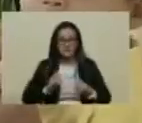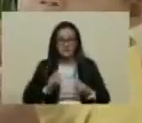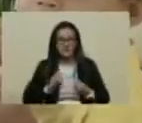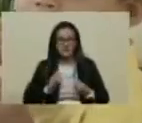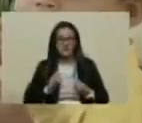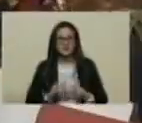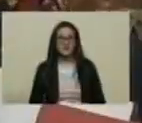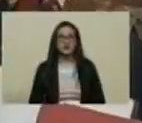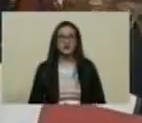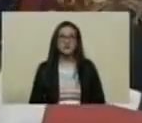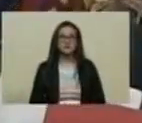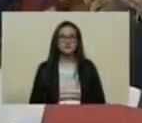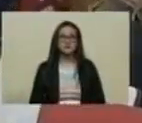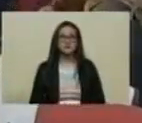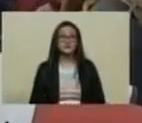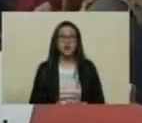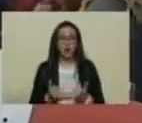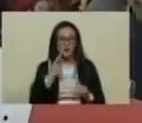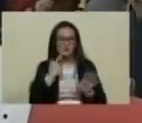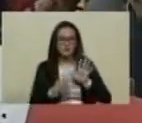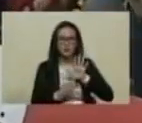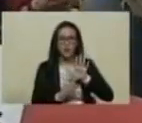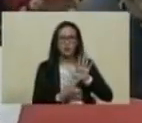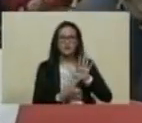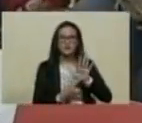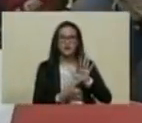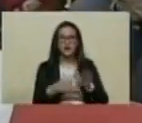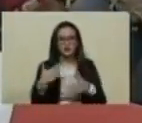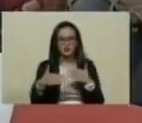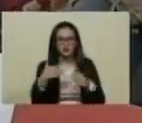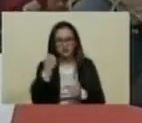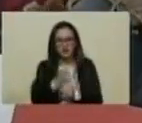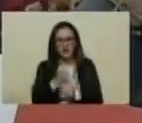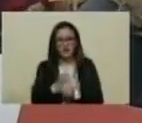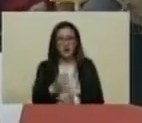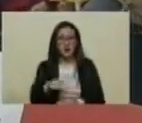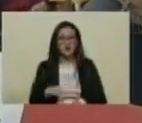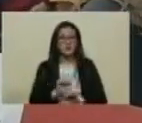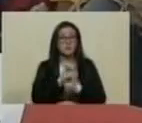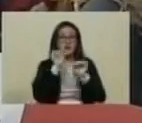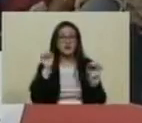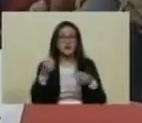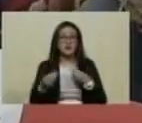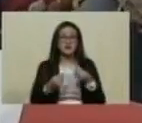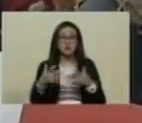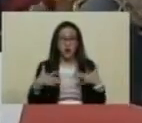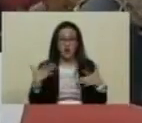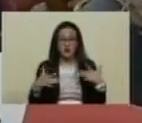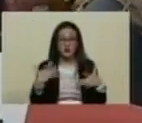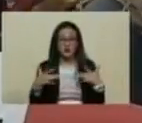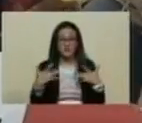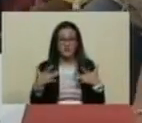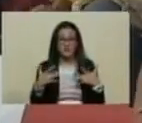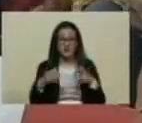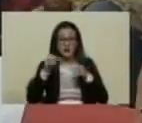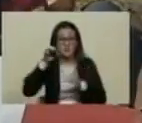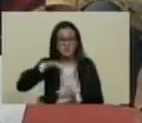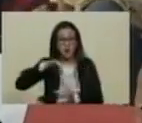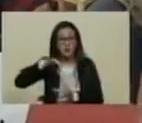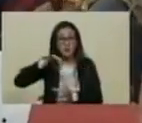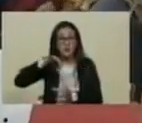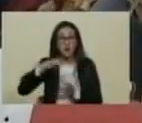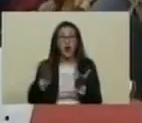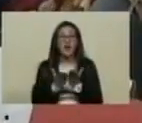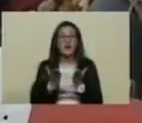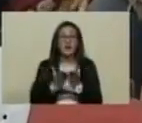las mismas. Entonces, bueno, aquí le vamos a mostrar un poco lo que hemos venido avanzando esta mañana. Hicimos la actividad del conuco escolar